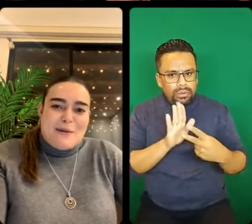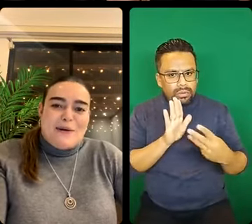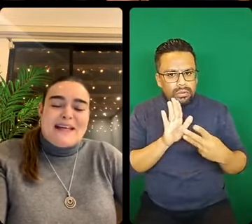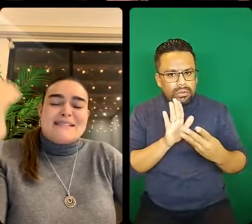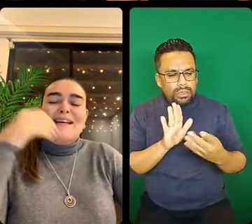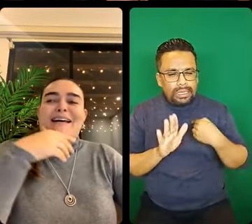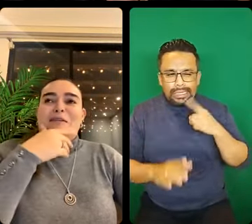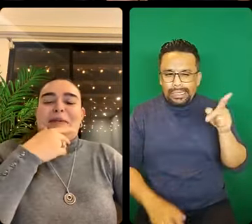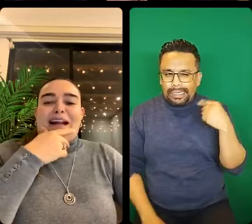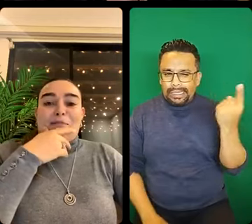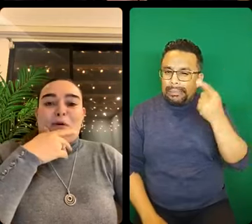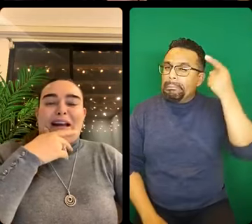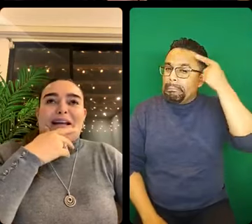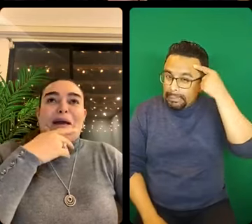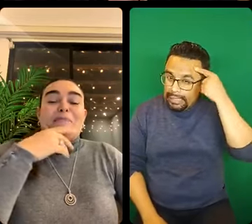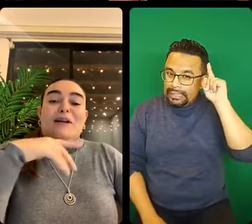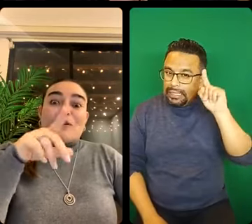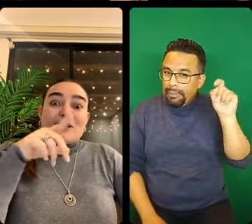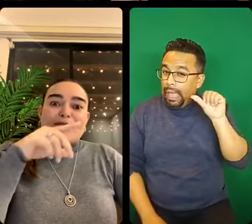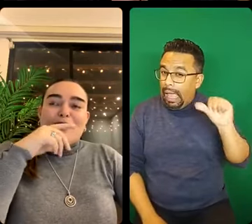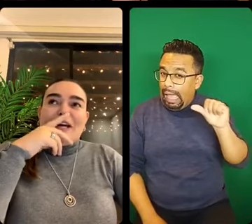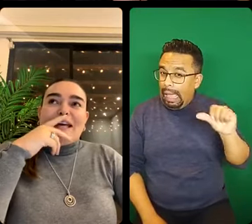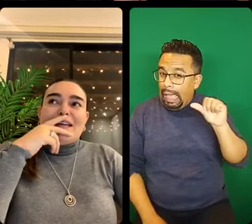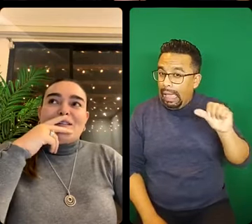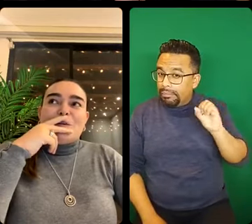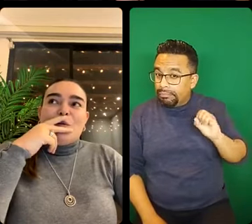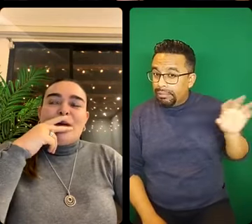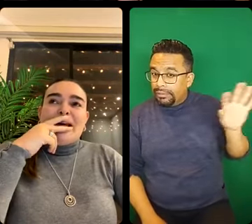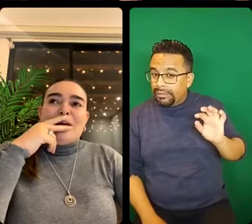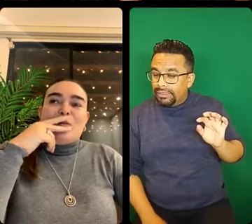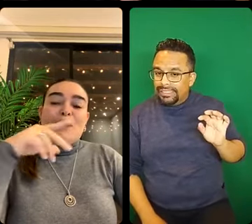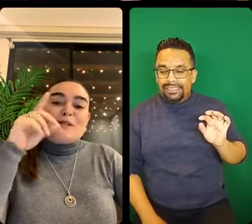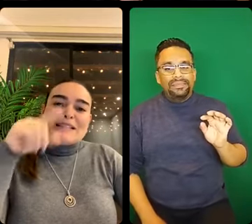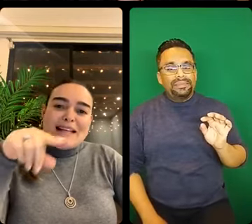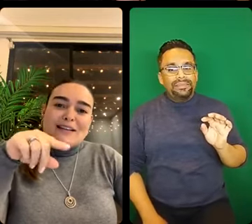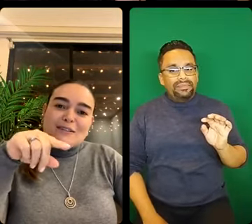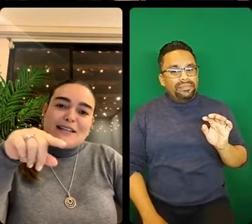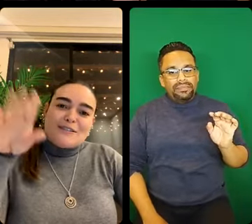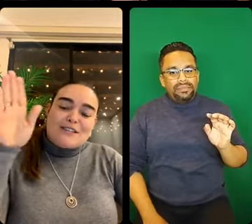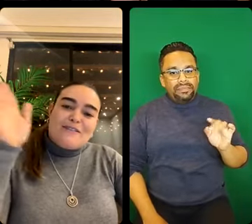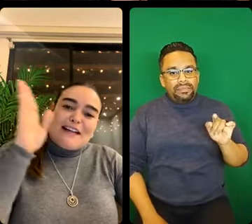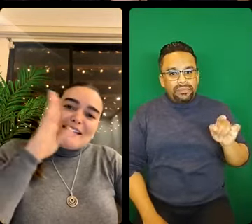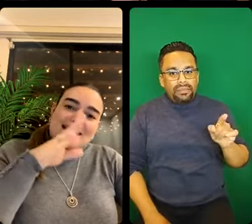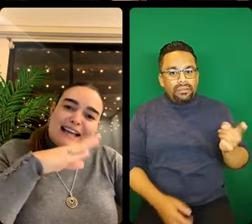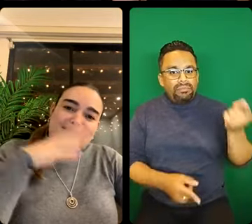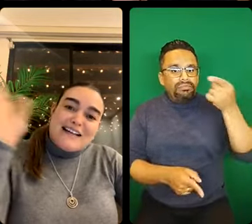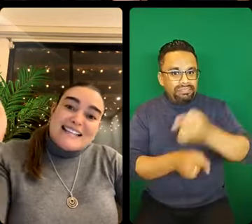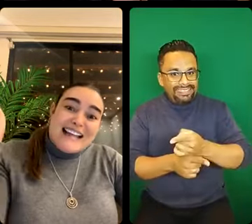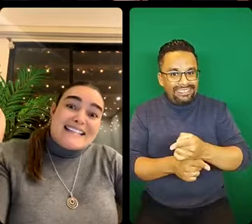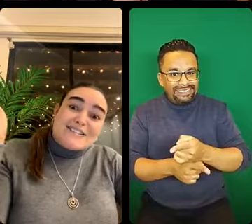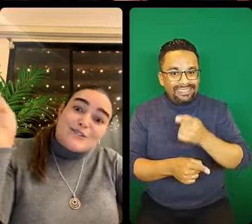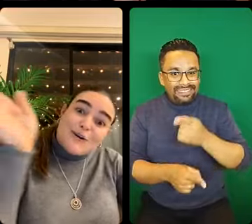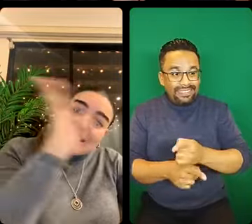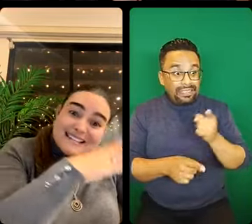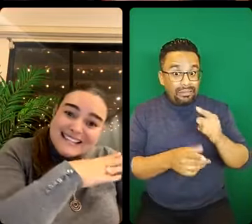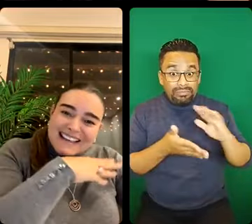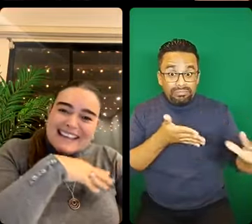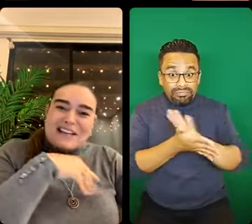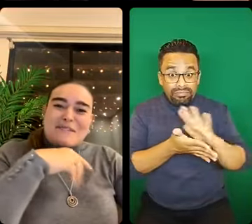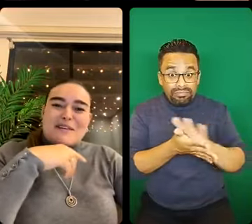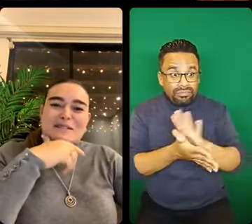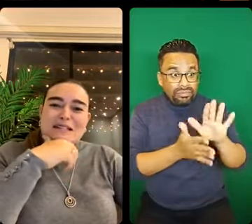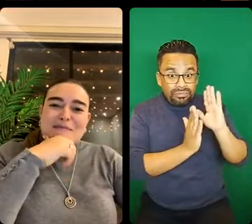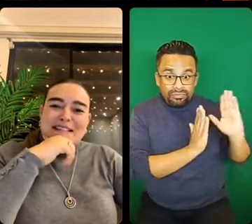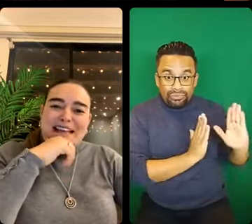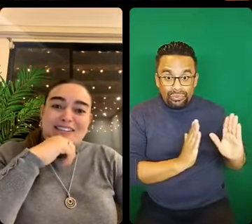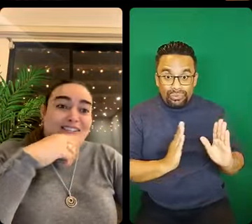que solo es para la mujer? Pero creo que eso fue uno de los aciertos en los diferentes lives, las historias